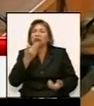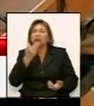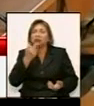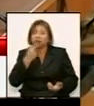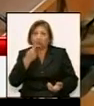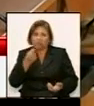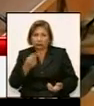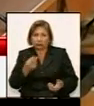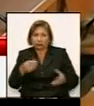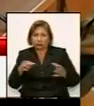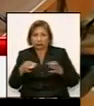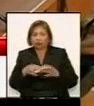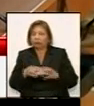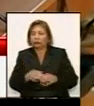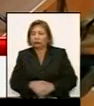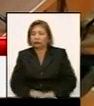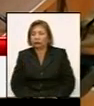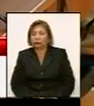diciendo ese contenido.